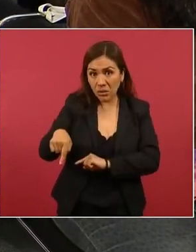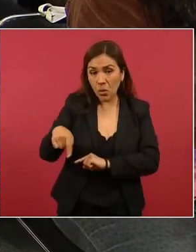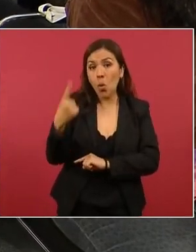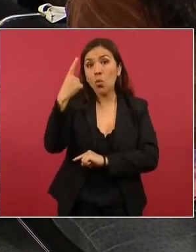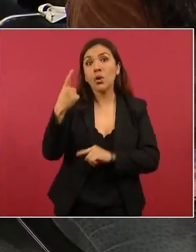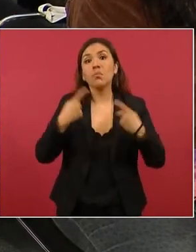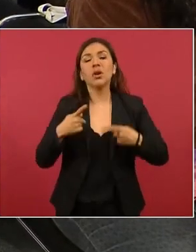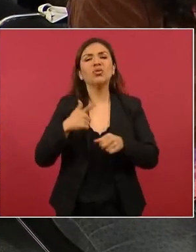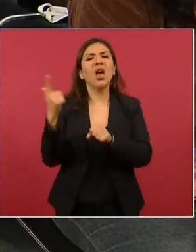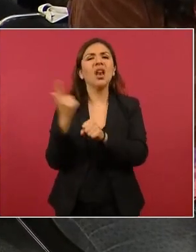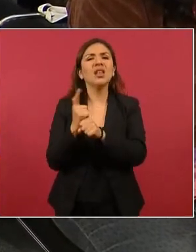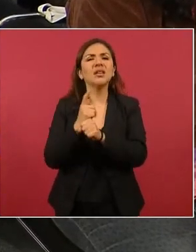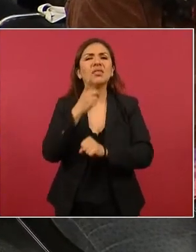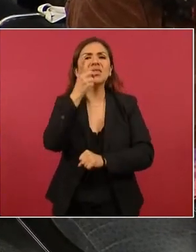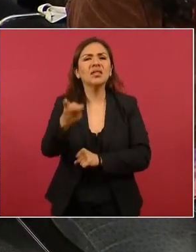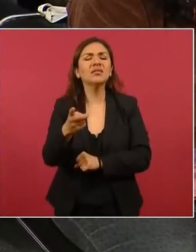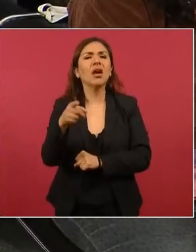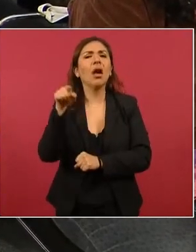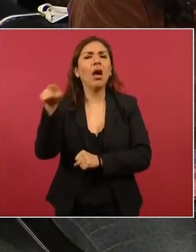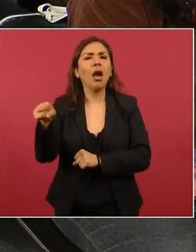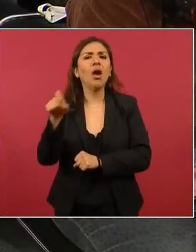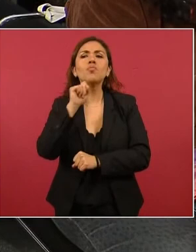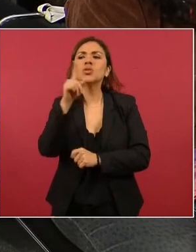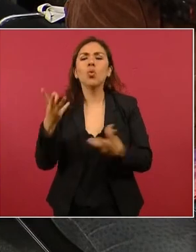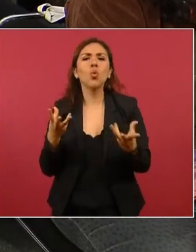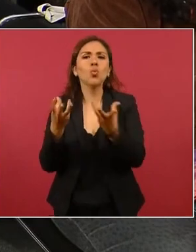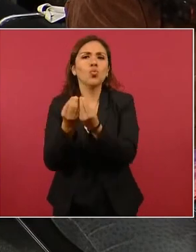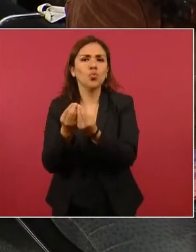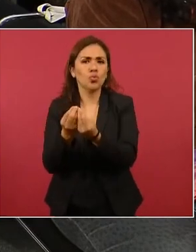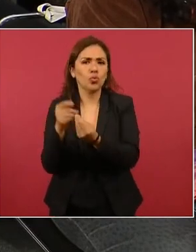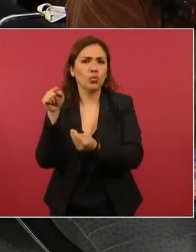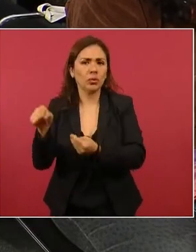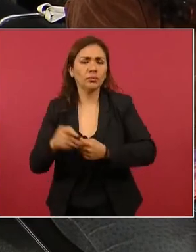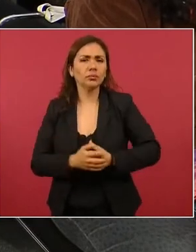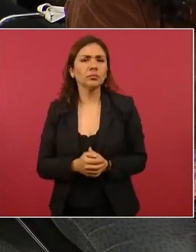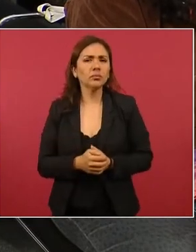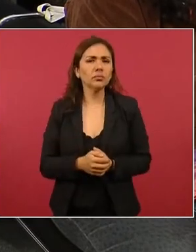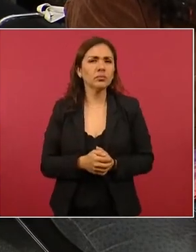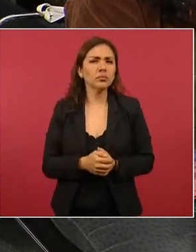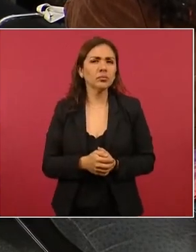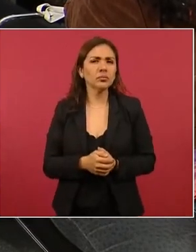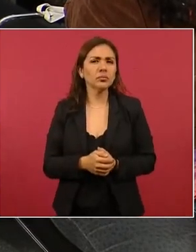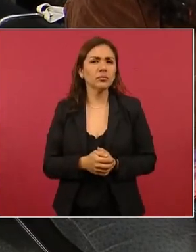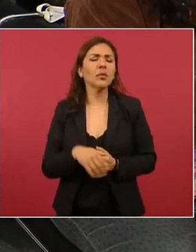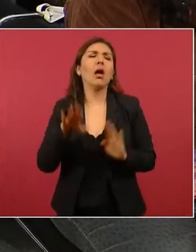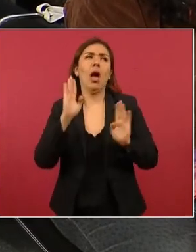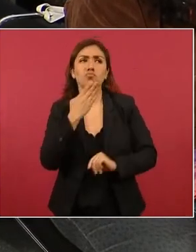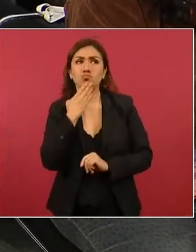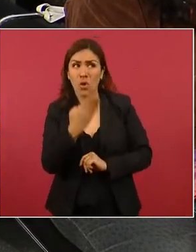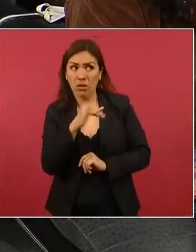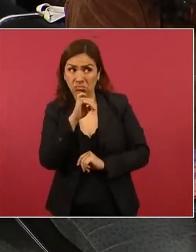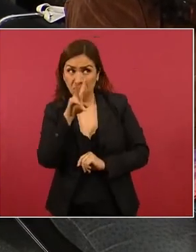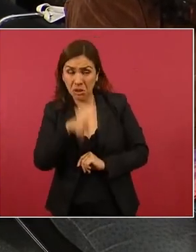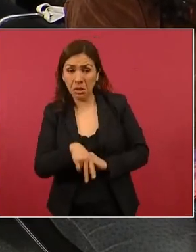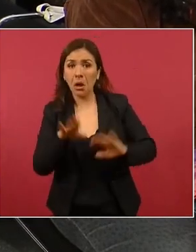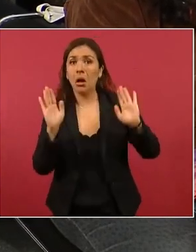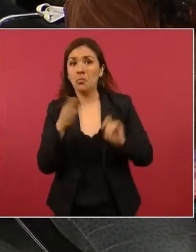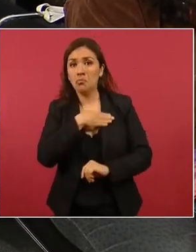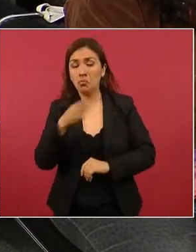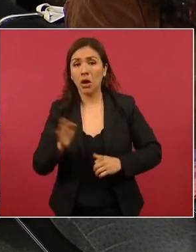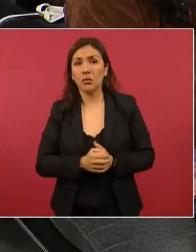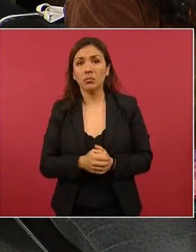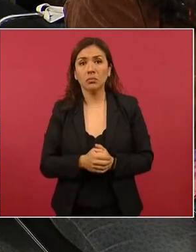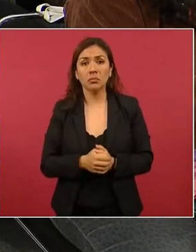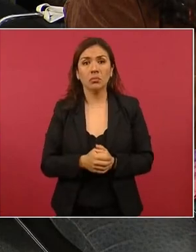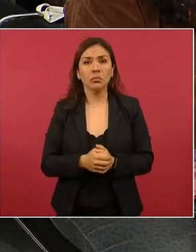un licenciado que un tal Telle. Telle, sí. Bueno. Ajá, bueno. Y entonces ahí pues, pues